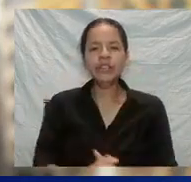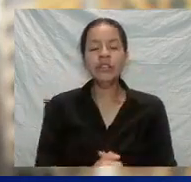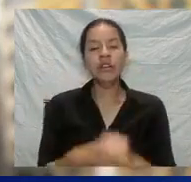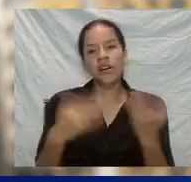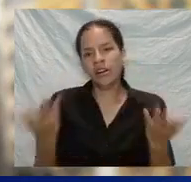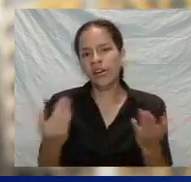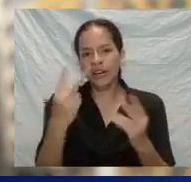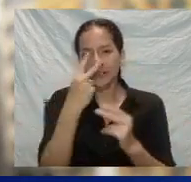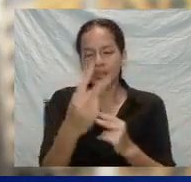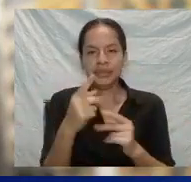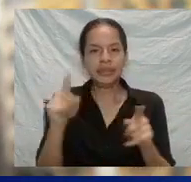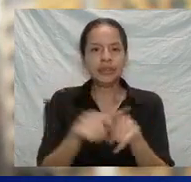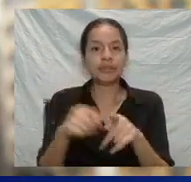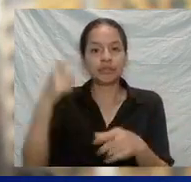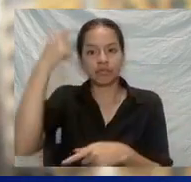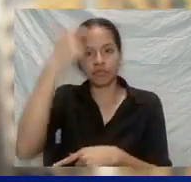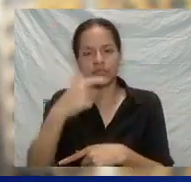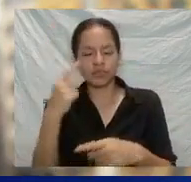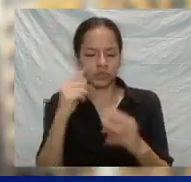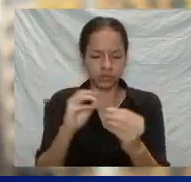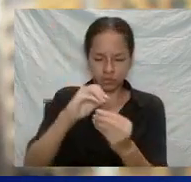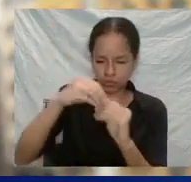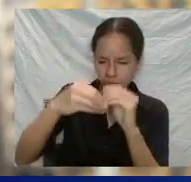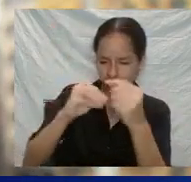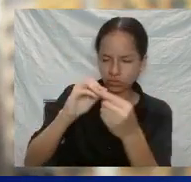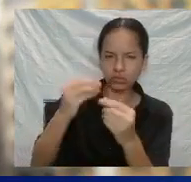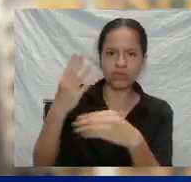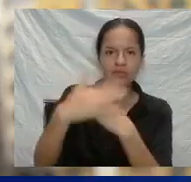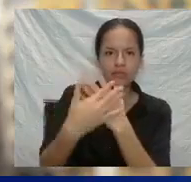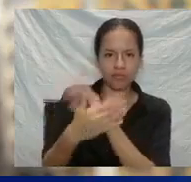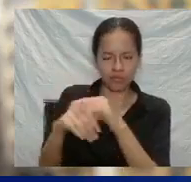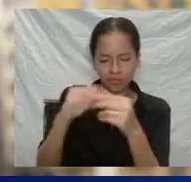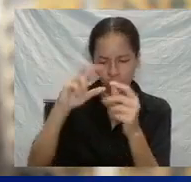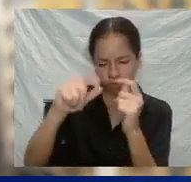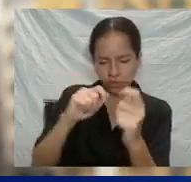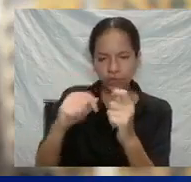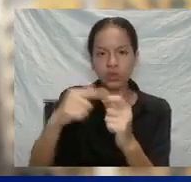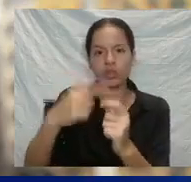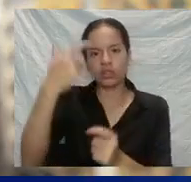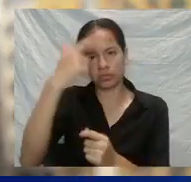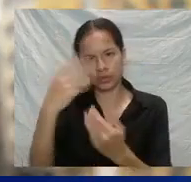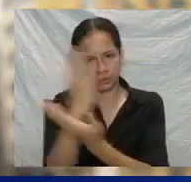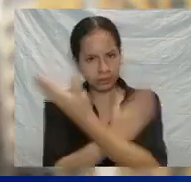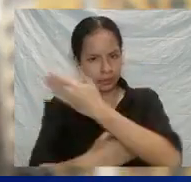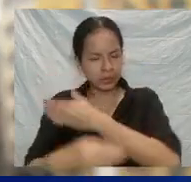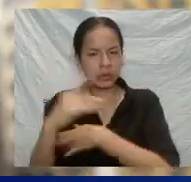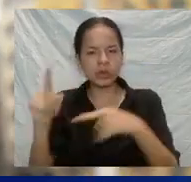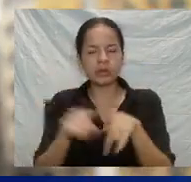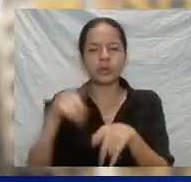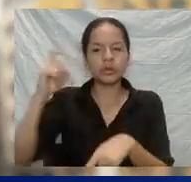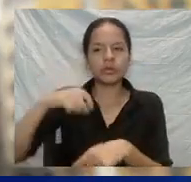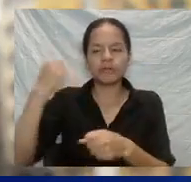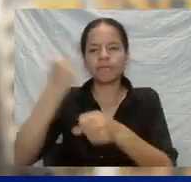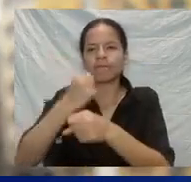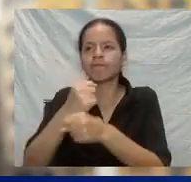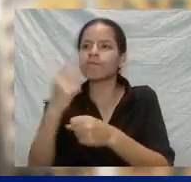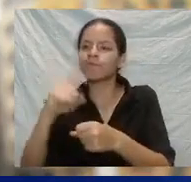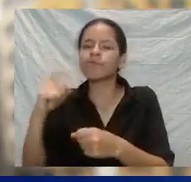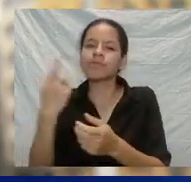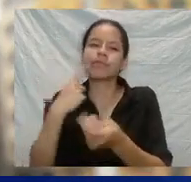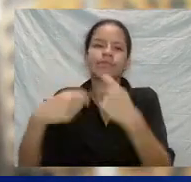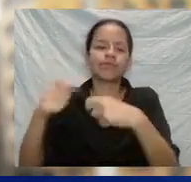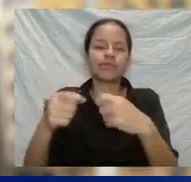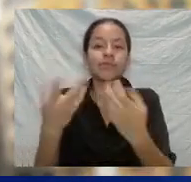discapacidad que a veces inclusive tienen también sus emprendimientos y necesitan vender y trabajar de esta manera te invitamos a que conozcas